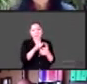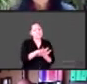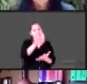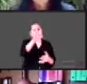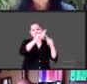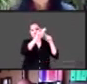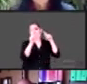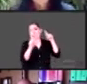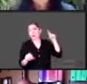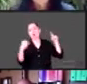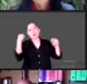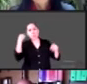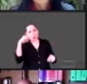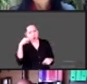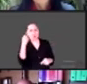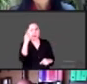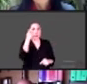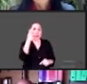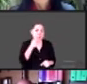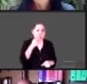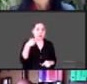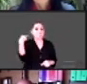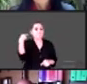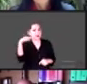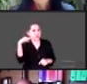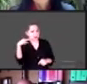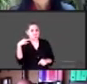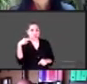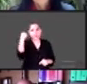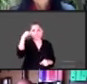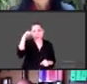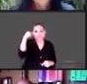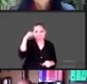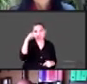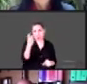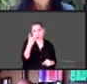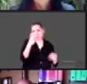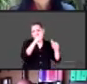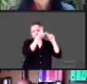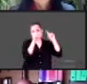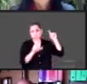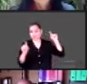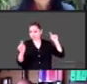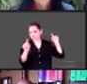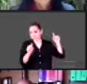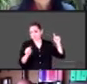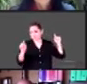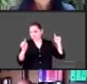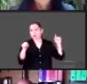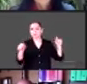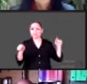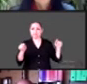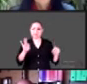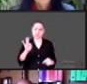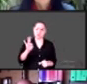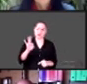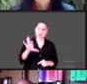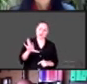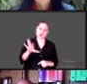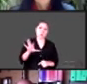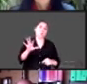Guerrero, Veracruz, Tabasco, cuentan con porcentajes entre 45 y más del 50%